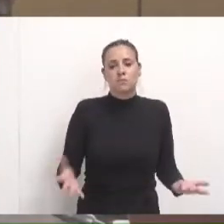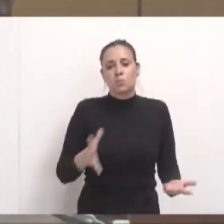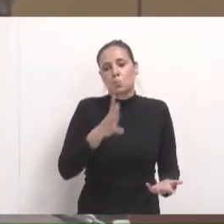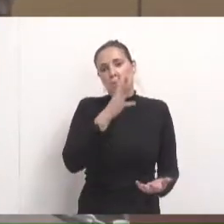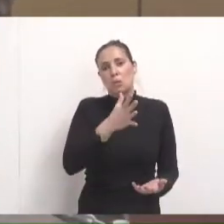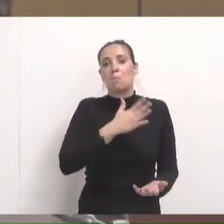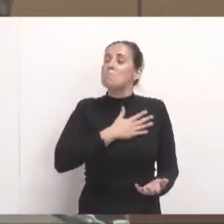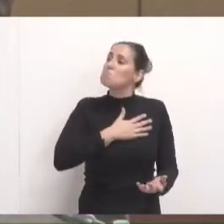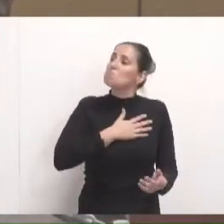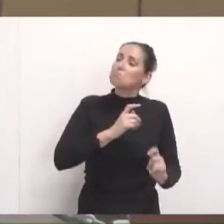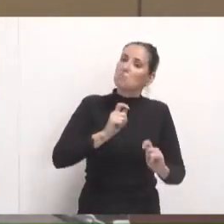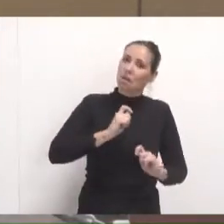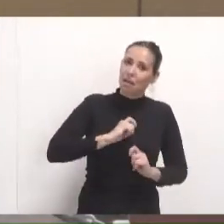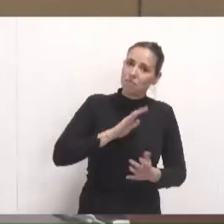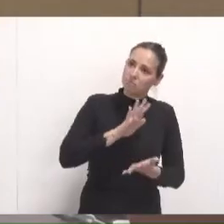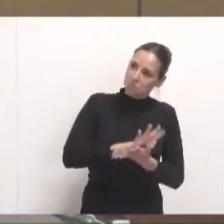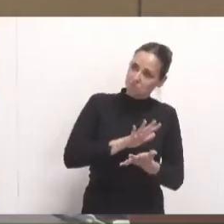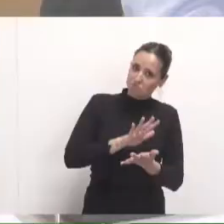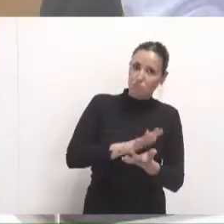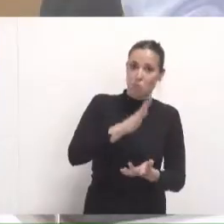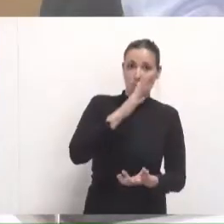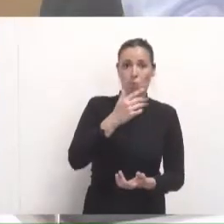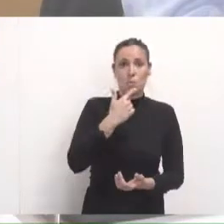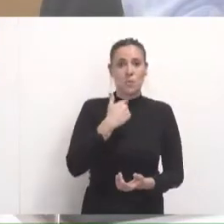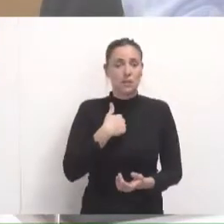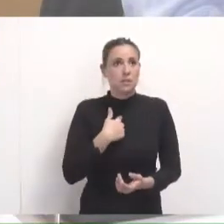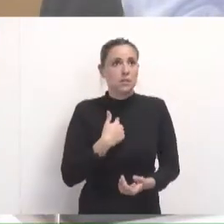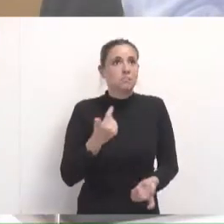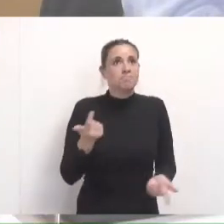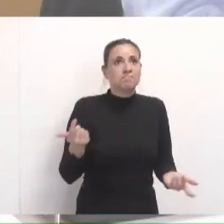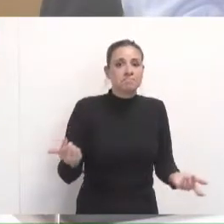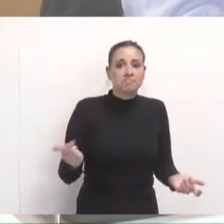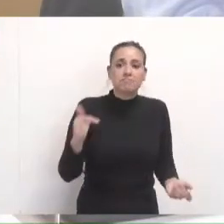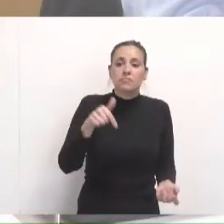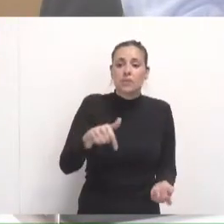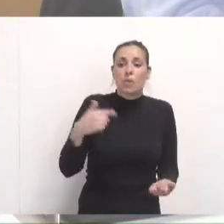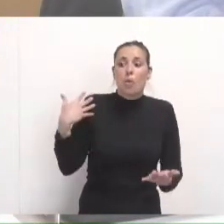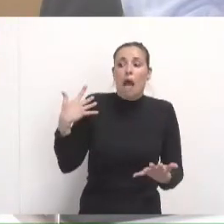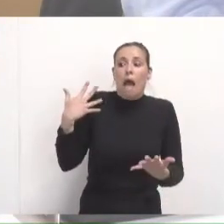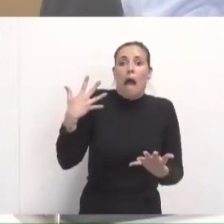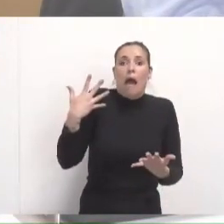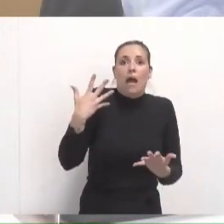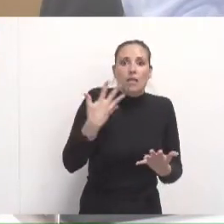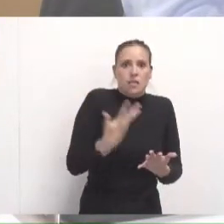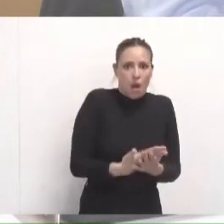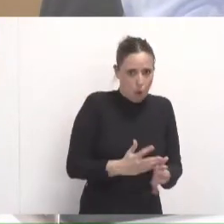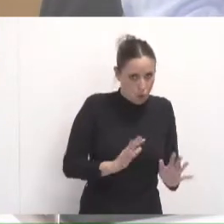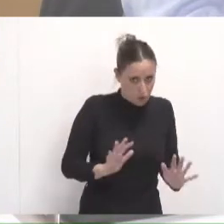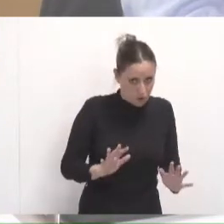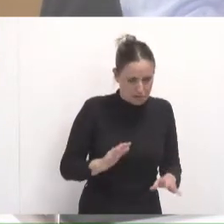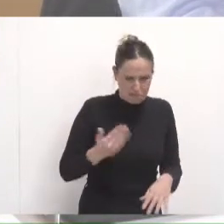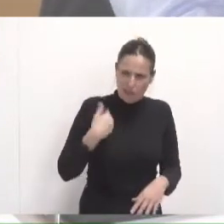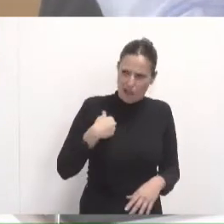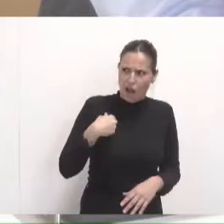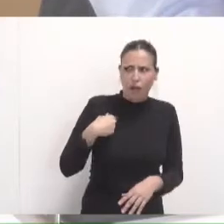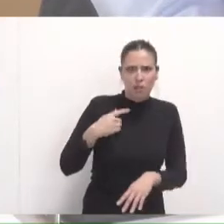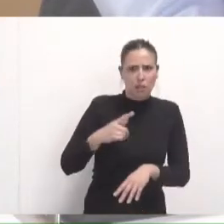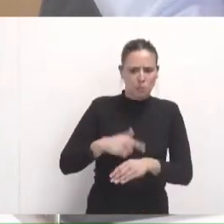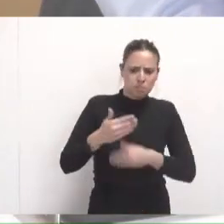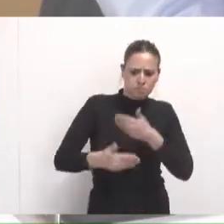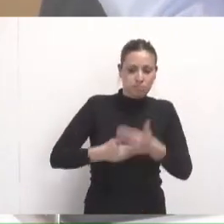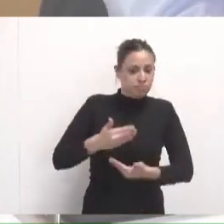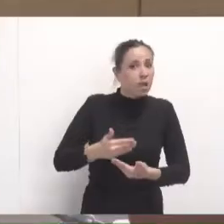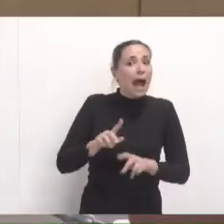a mí me tranquiliza que usted diga de que esto, pues hasta ahora, y llevamos ya tiempo, no ha afectado a la